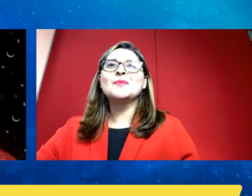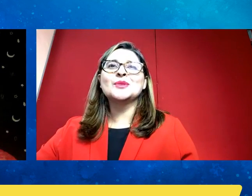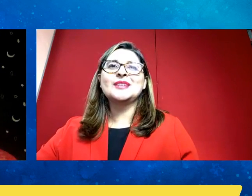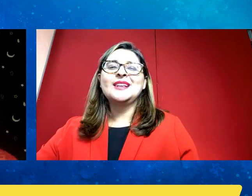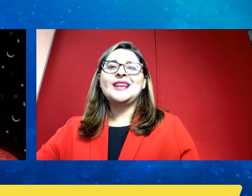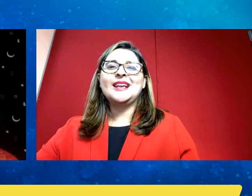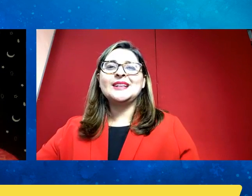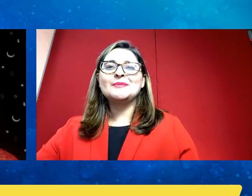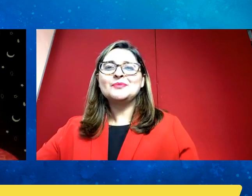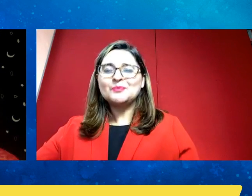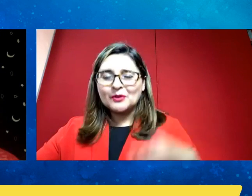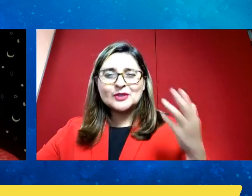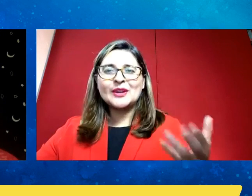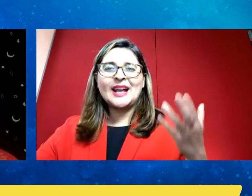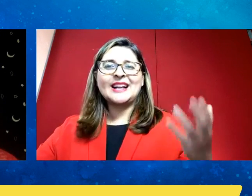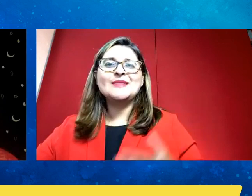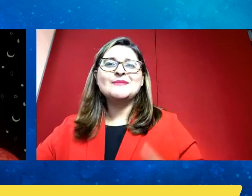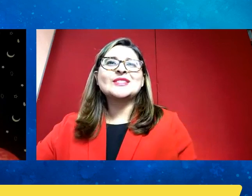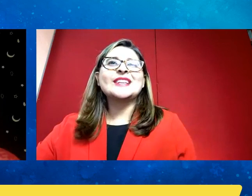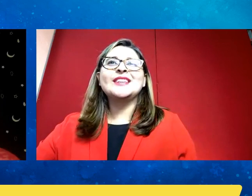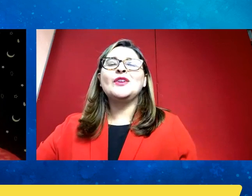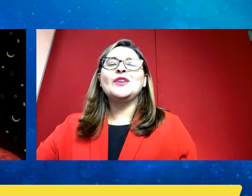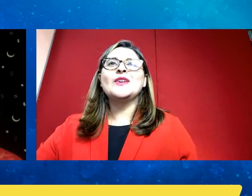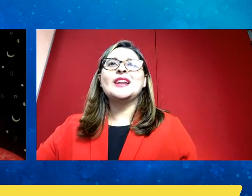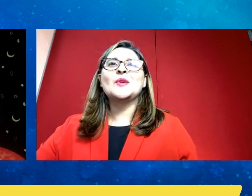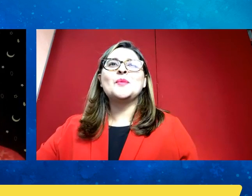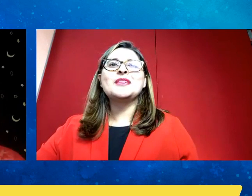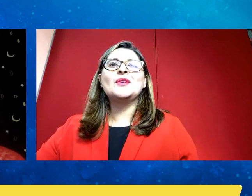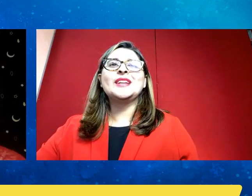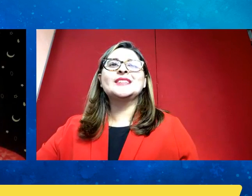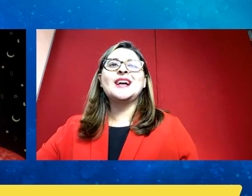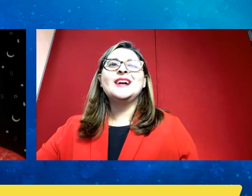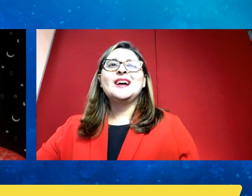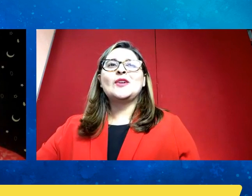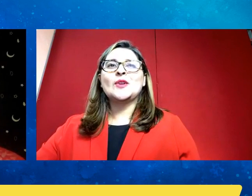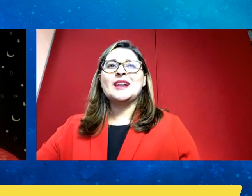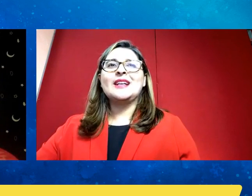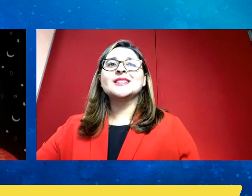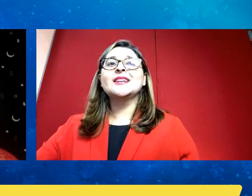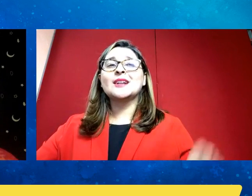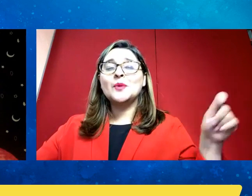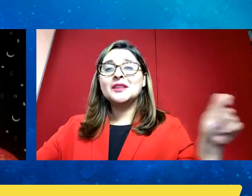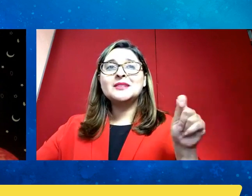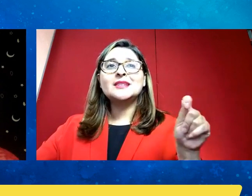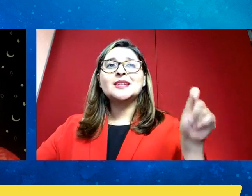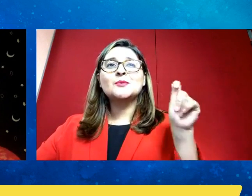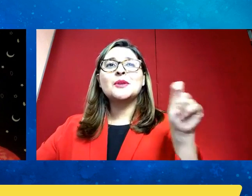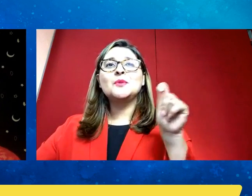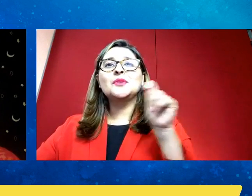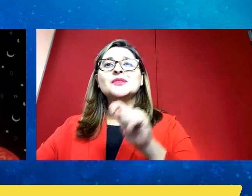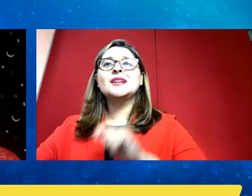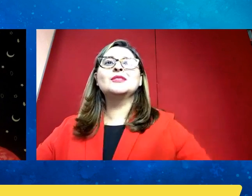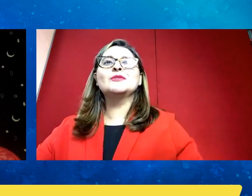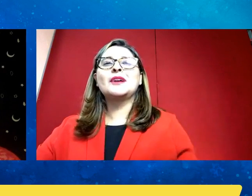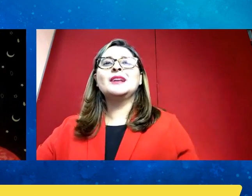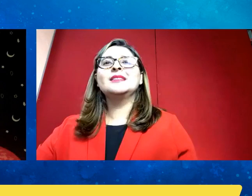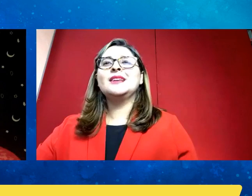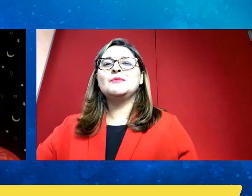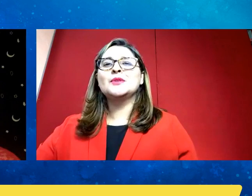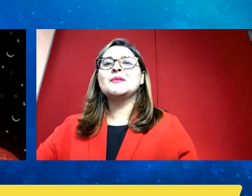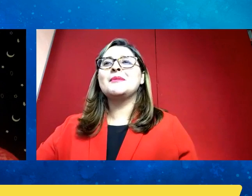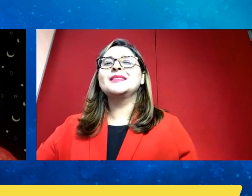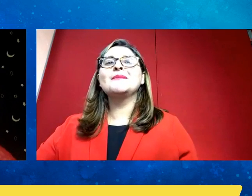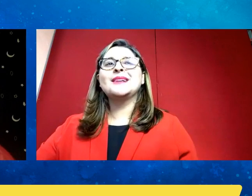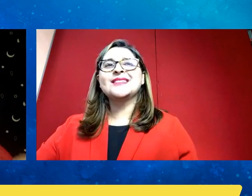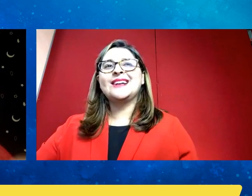a ambos profesores académicos, científicos que nos han acompañado en esta jornada. Así que recuerda visitar explora.cl Antofagasta